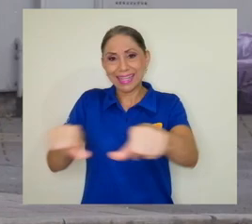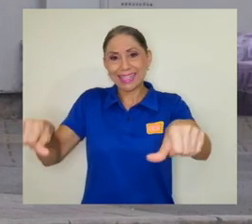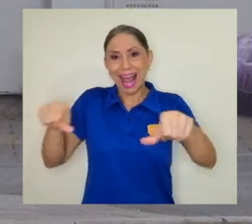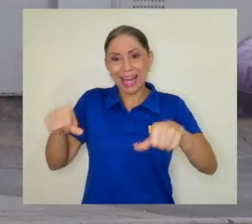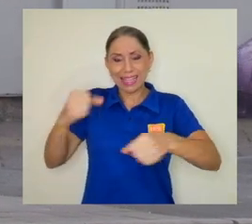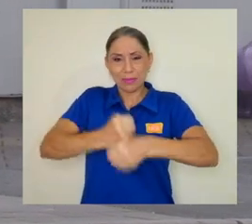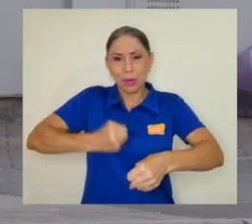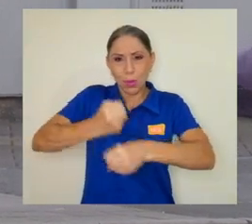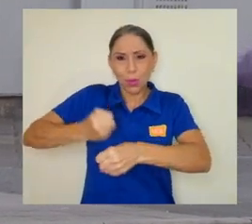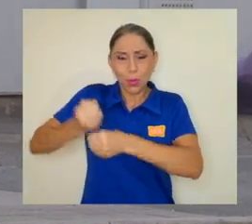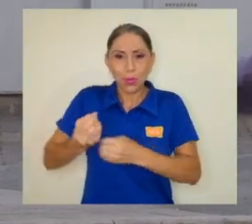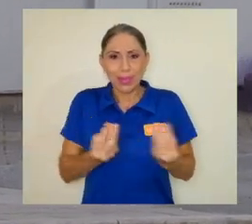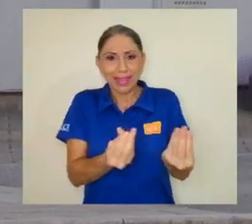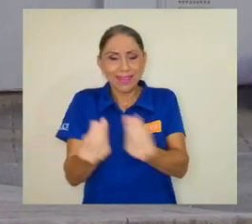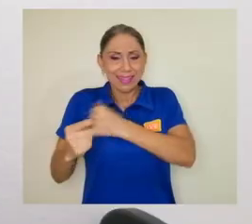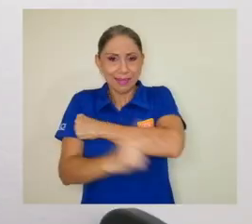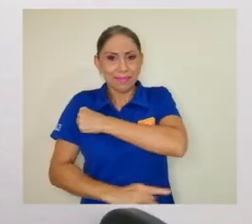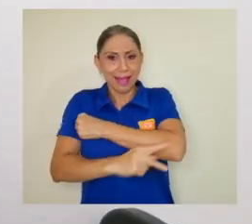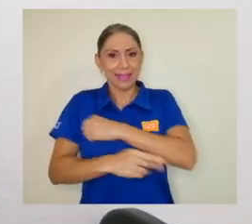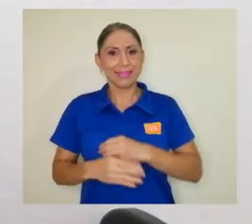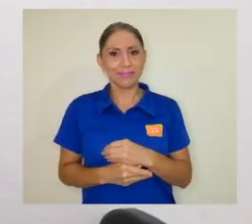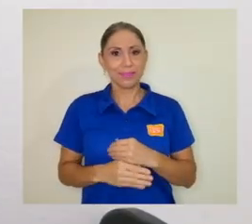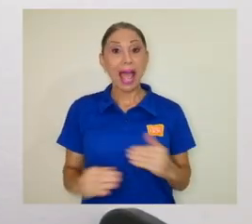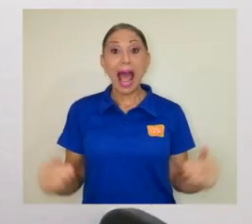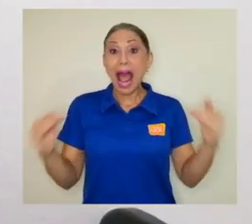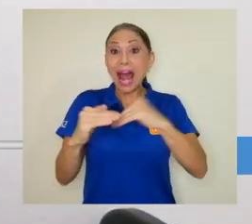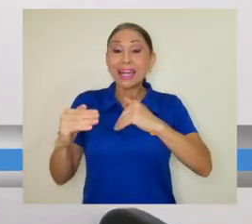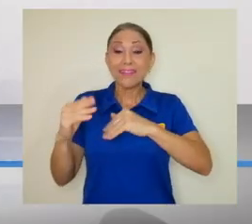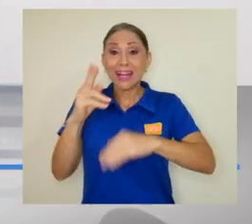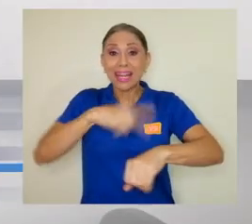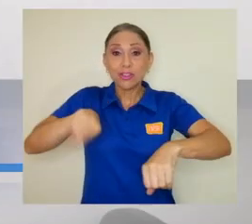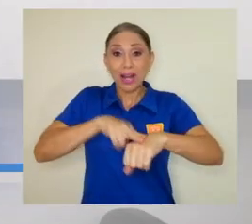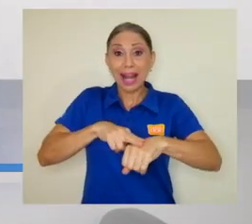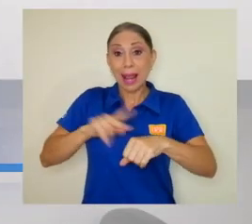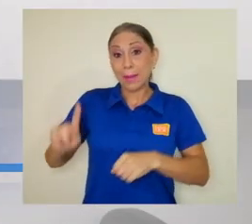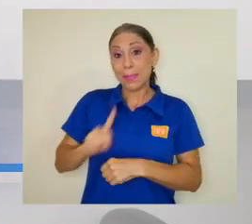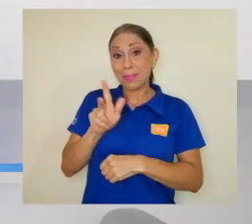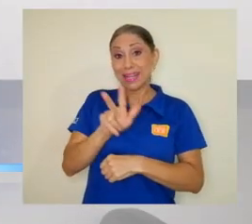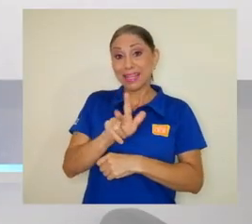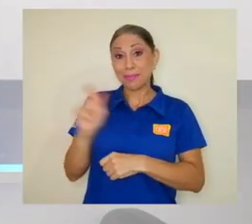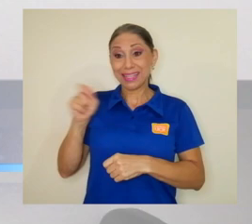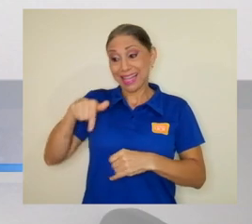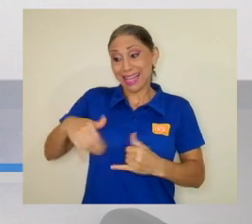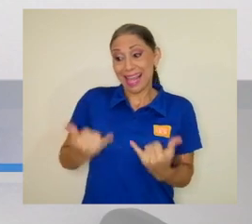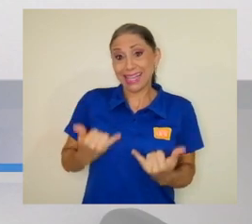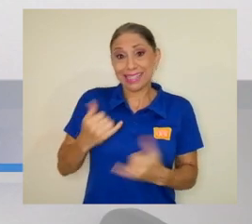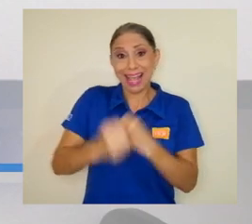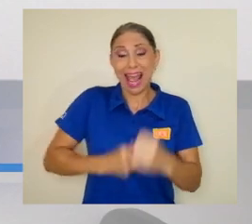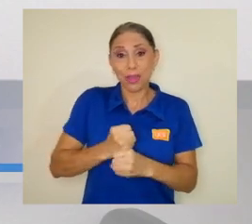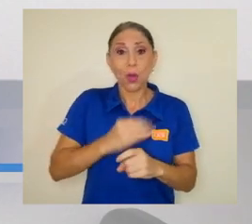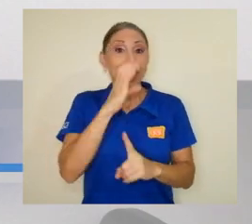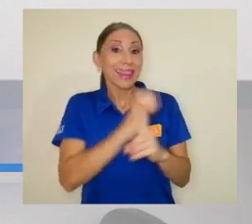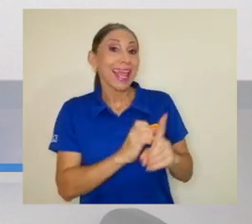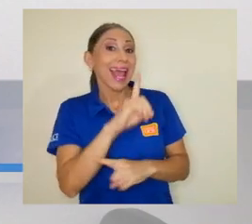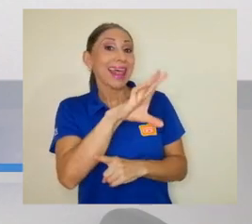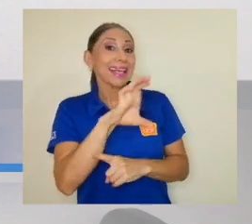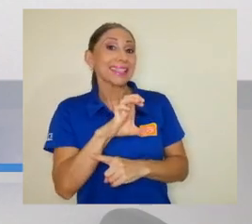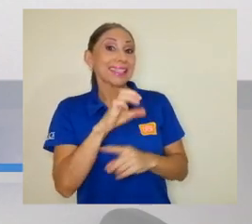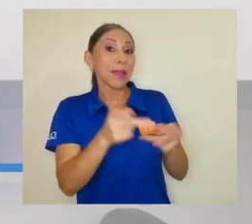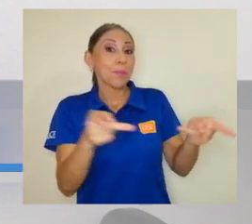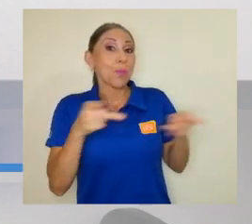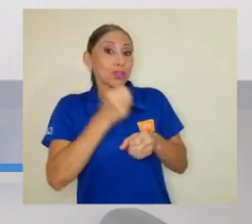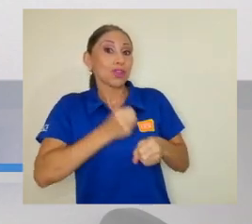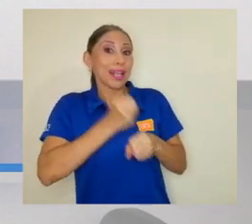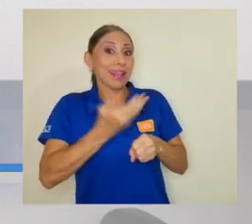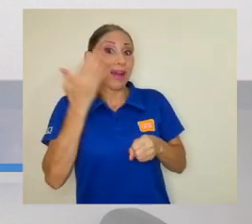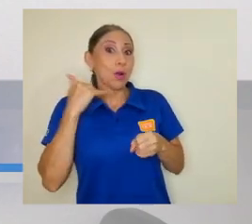áreas productivas del país. A nivel nacional, al primer trimestre del 2021 se han recuperado 53 de cada 100 puestos de trabajo que se